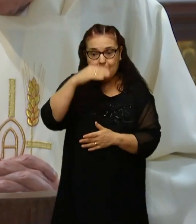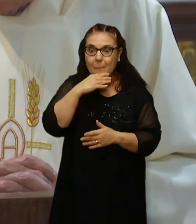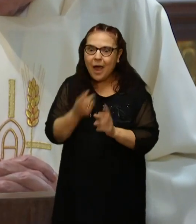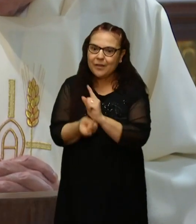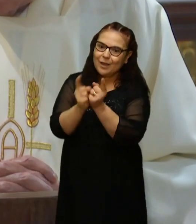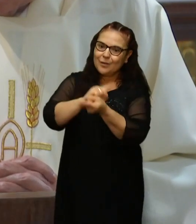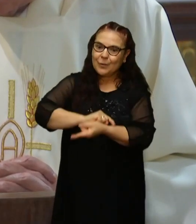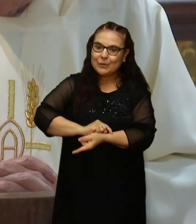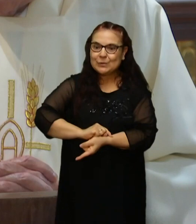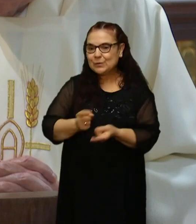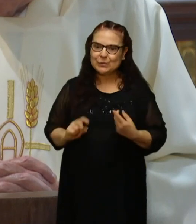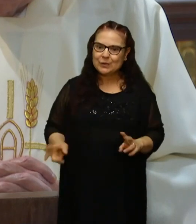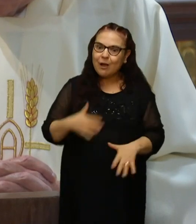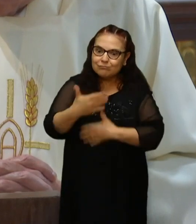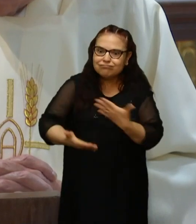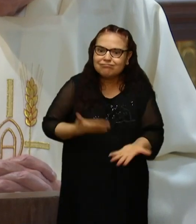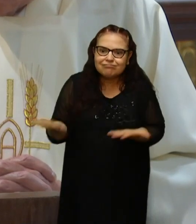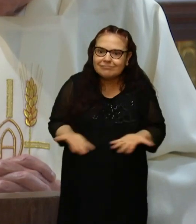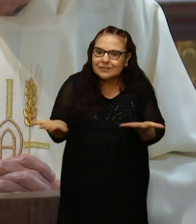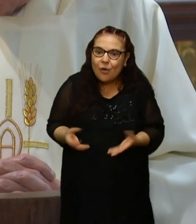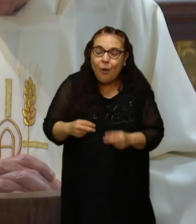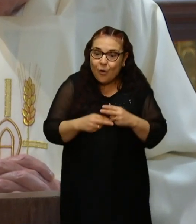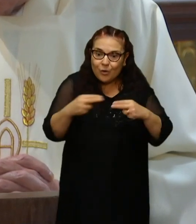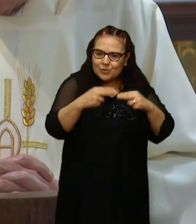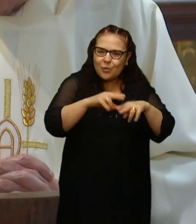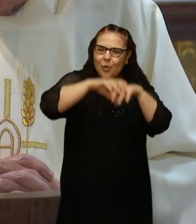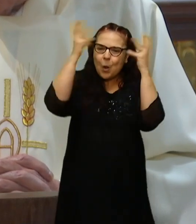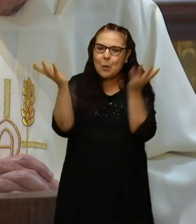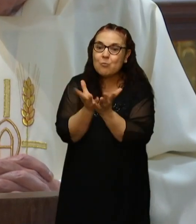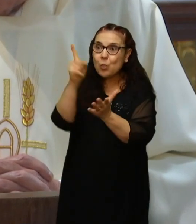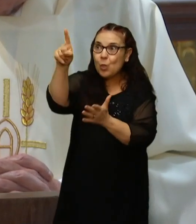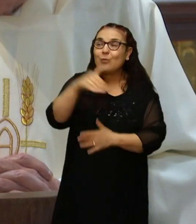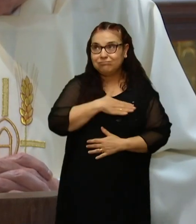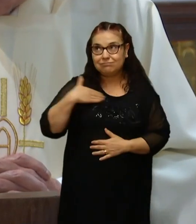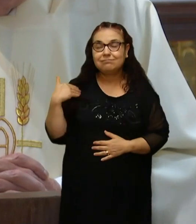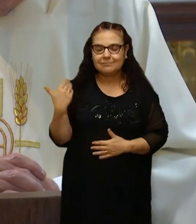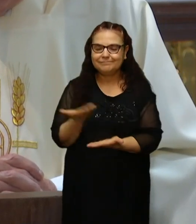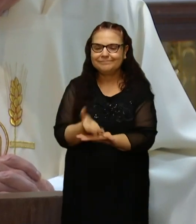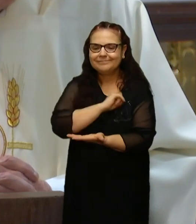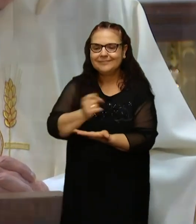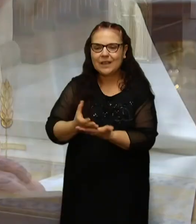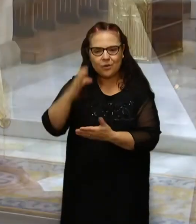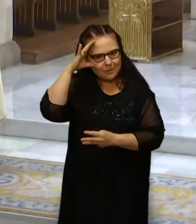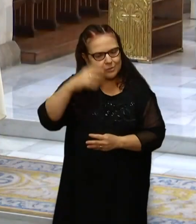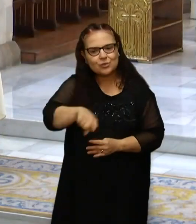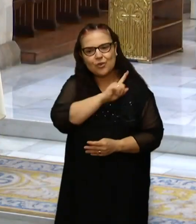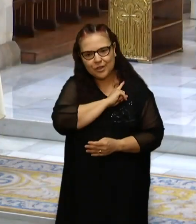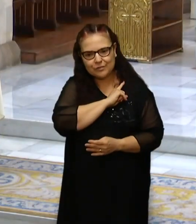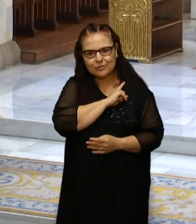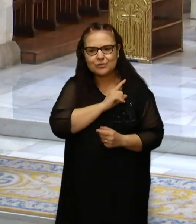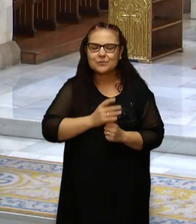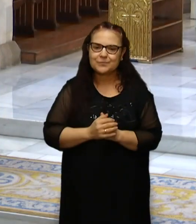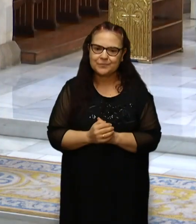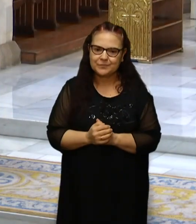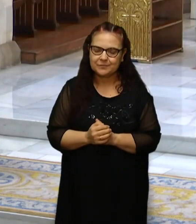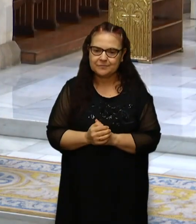convierta en sus activos colaboradores en la construcción del mundo que Él desea, roguemos al Señor. Te rogamos,